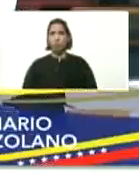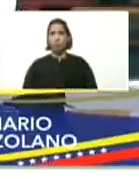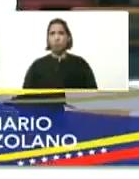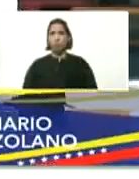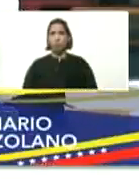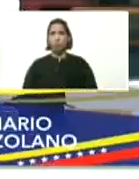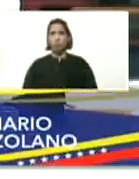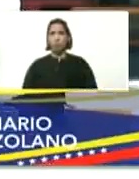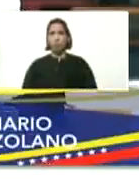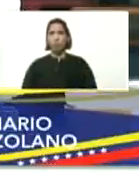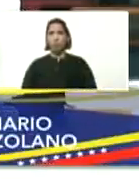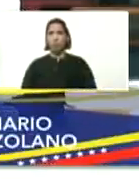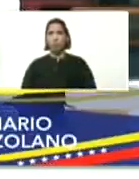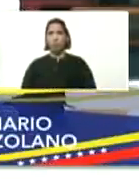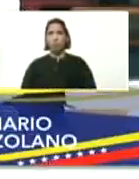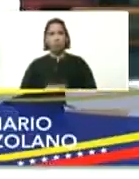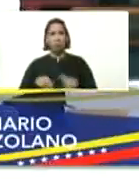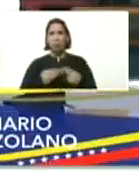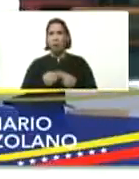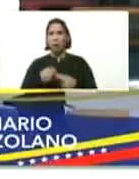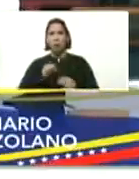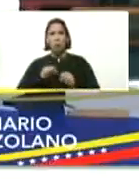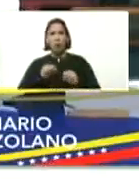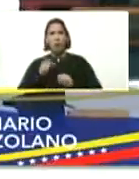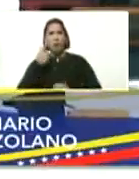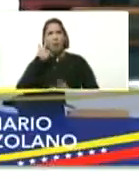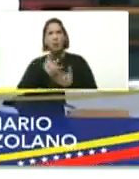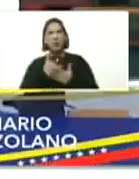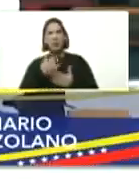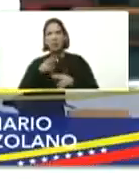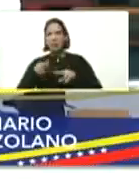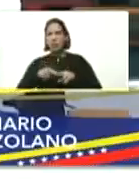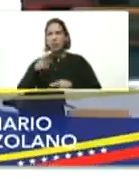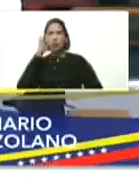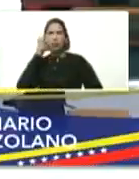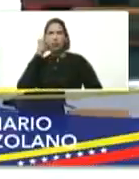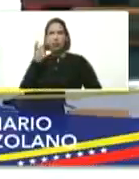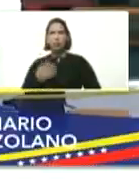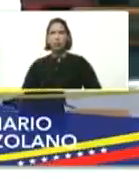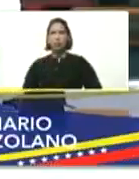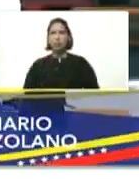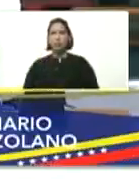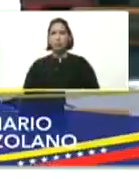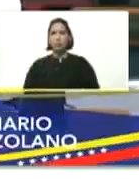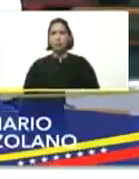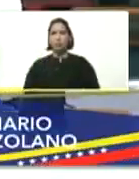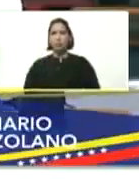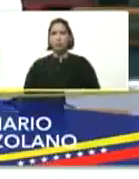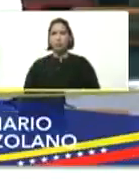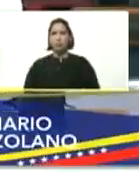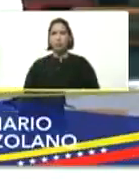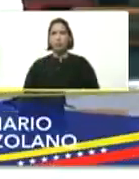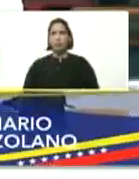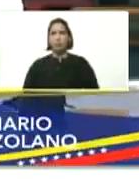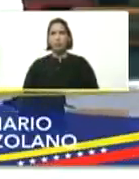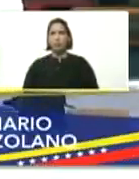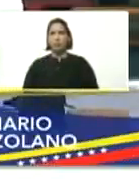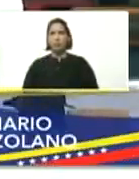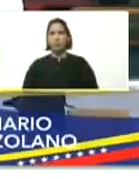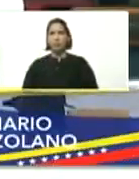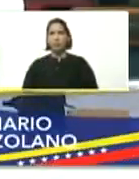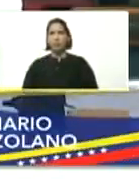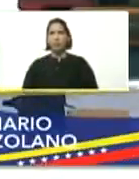Ahí está otra vez. Y nadie de ustedes se mueve para ver quién es. Lucas. Ah, papá. Lucas llama a su padre